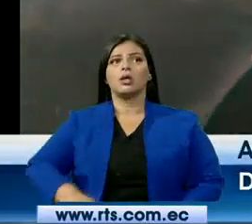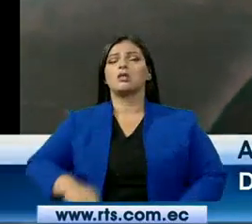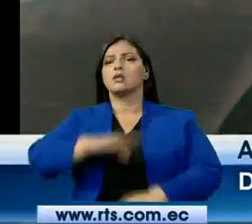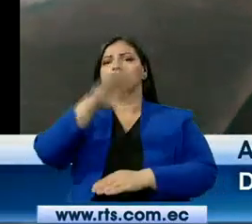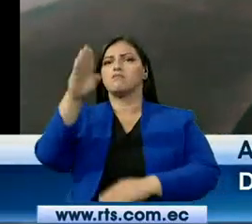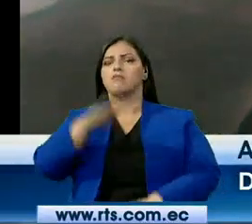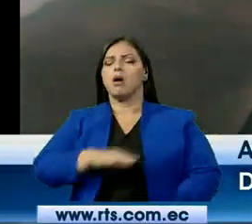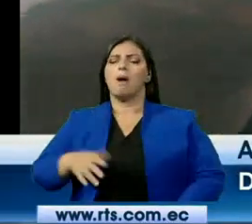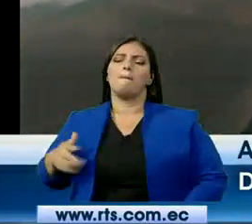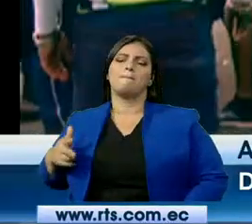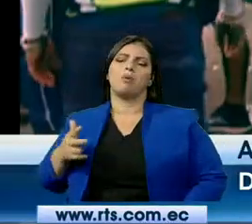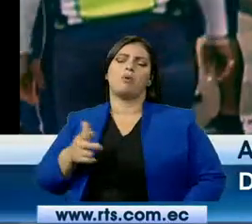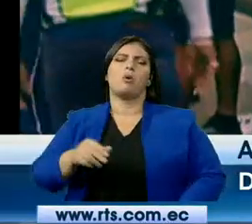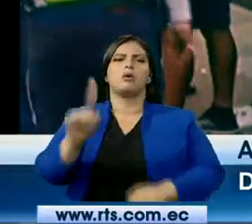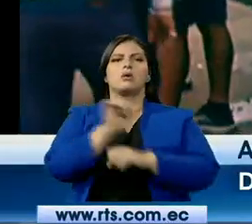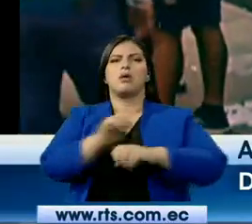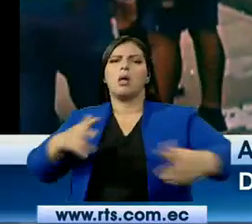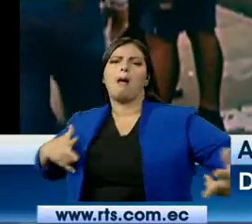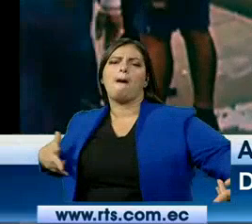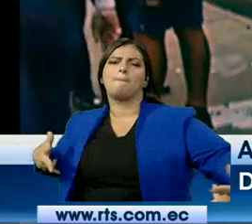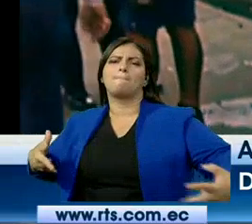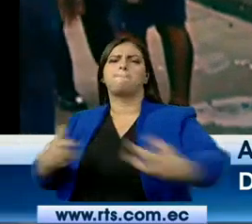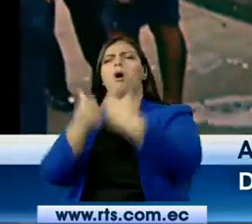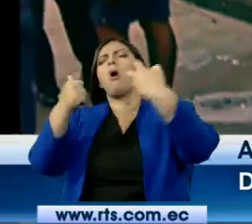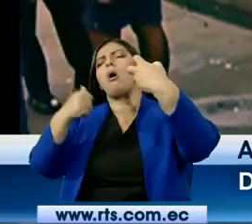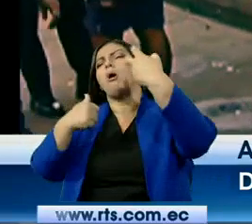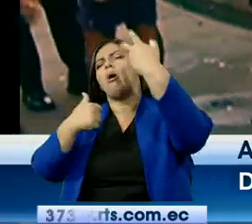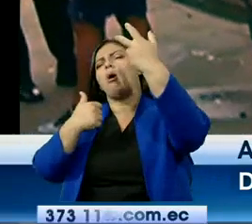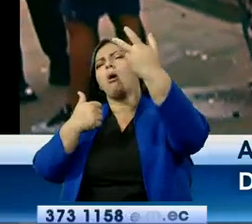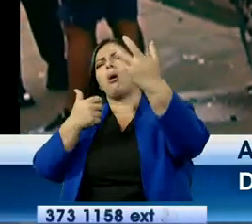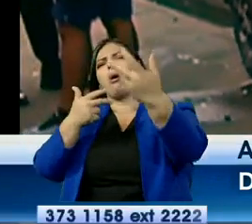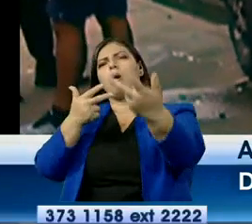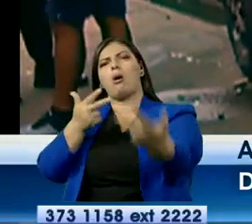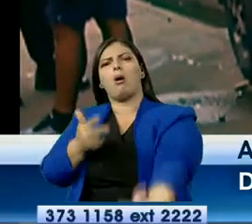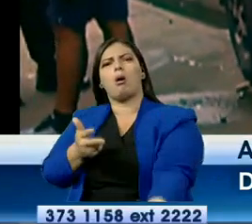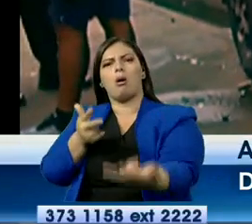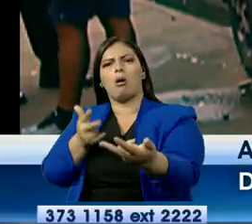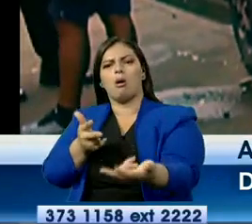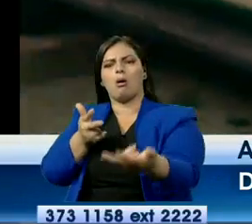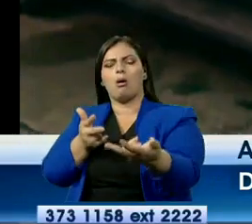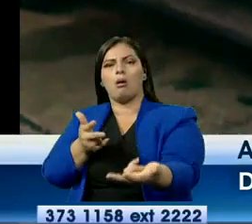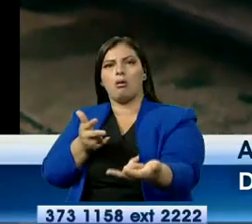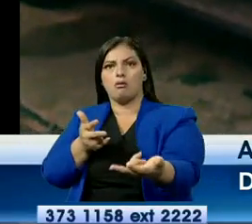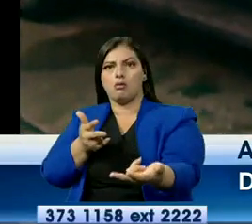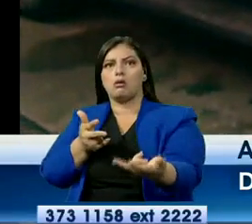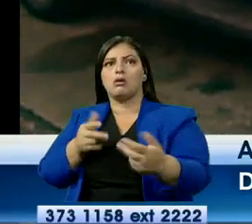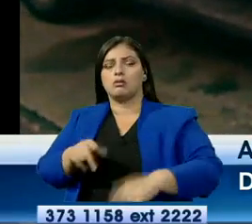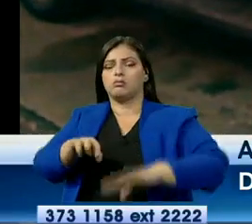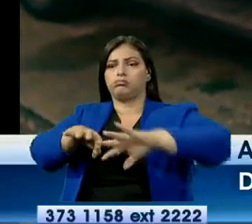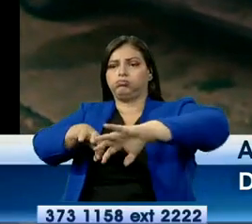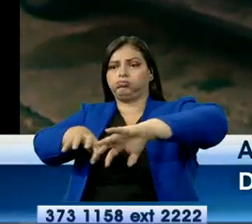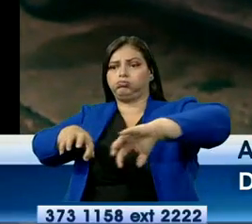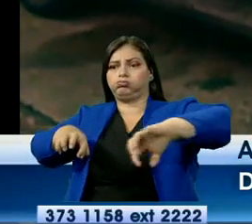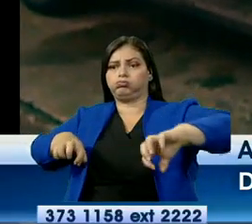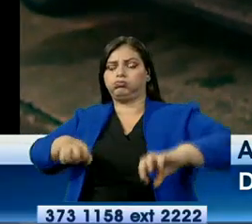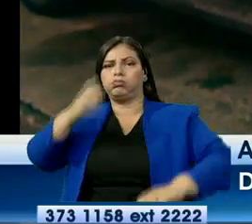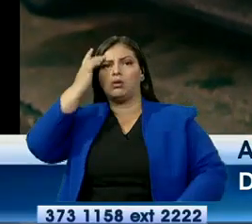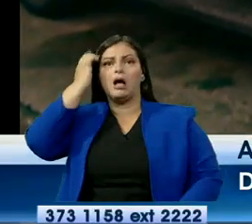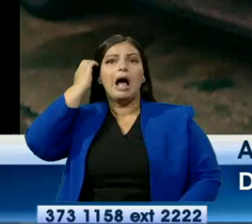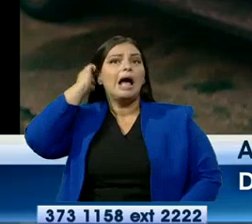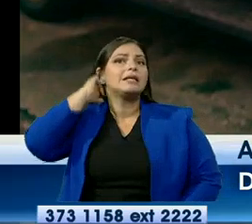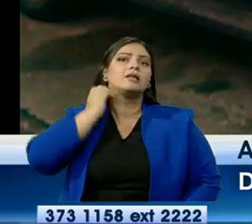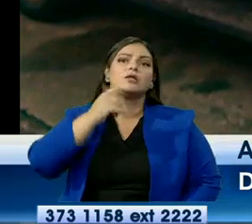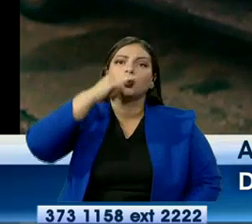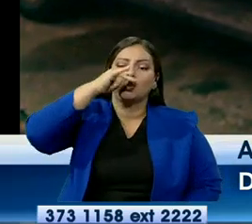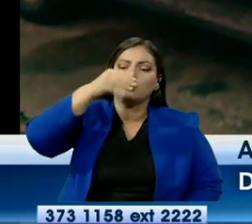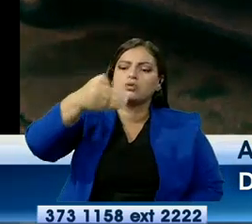equipos de socorro por considerar que la vida de un niño se encontraba en peligro. Tomaron herramientas propias y empezaron a buscar la